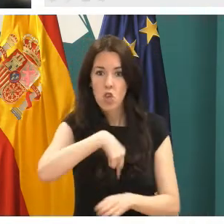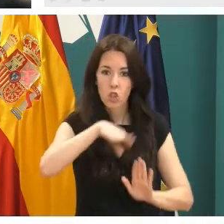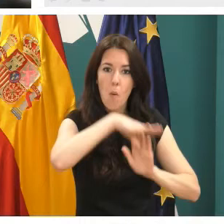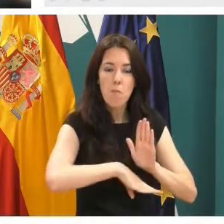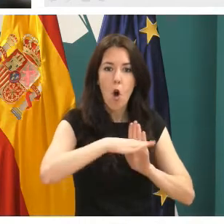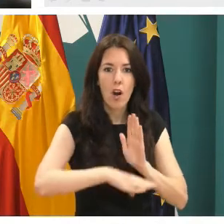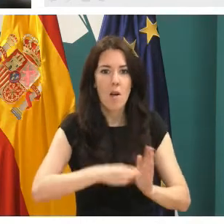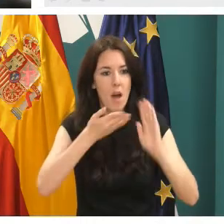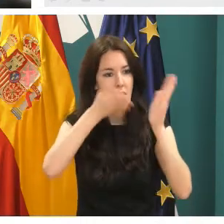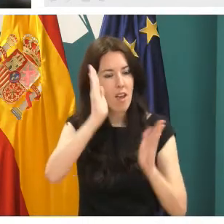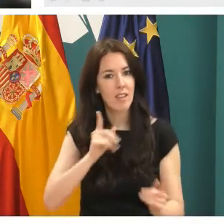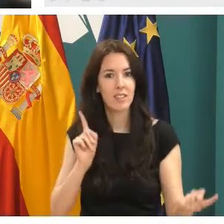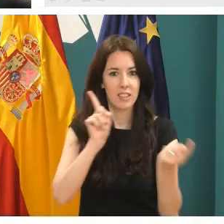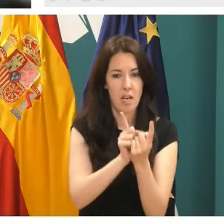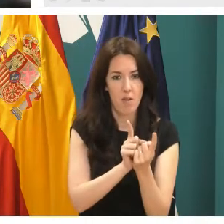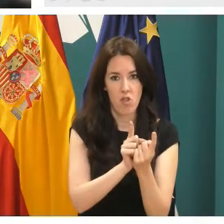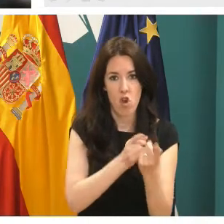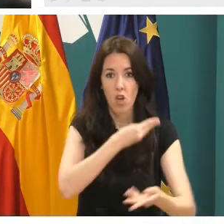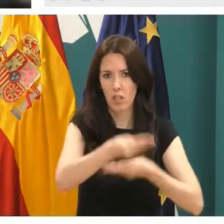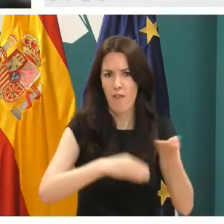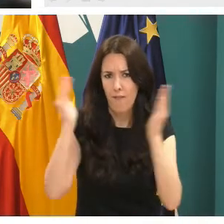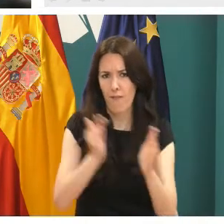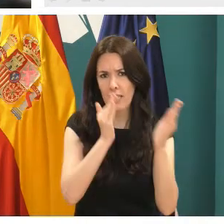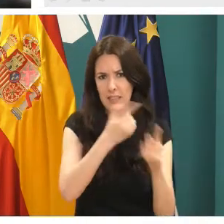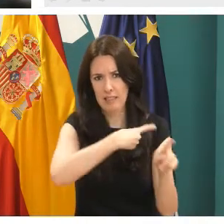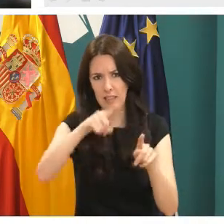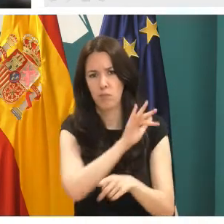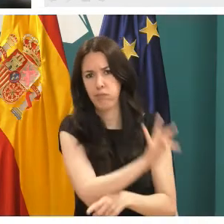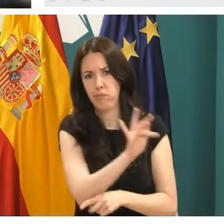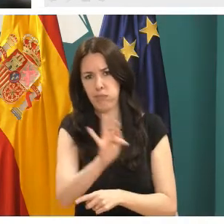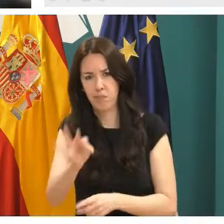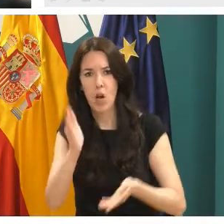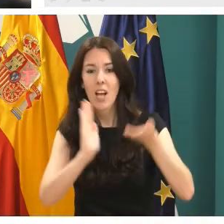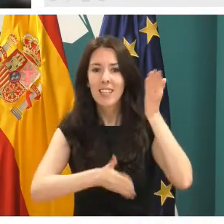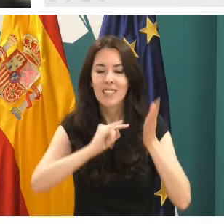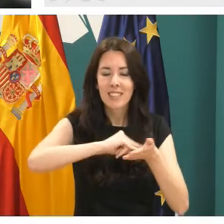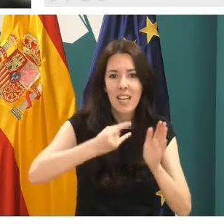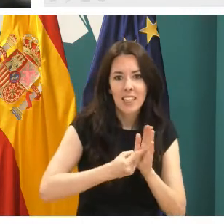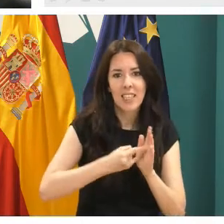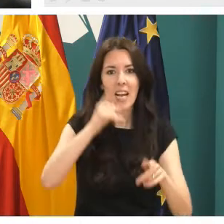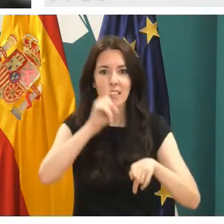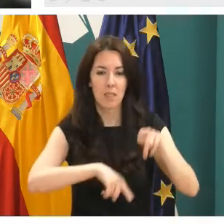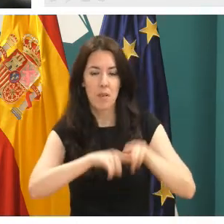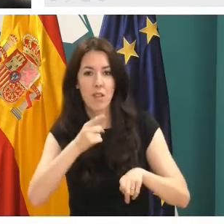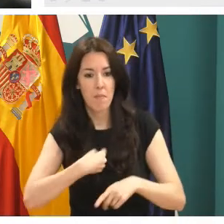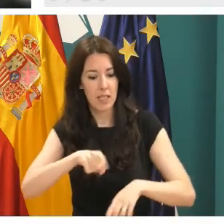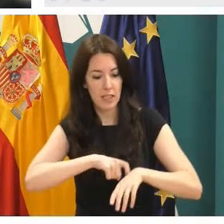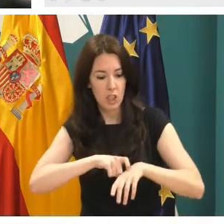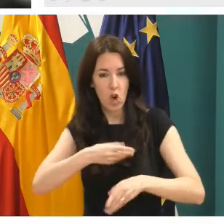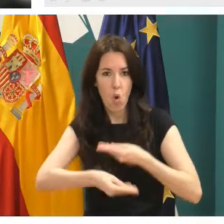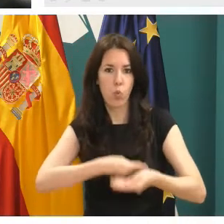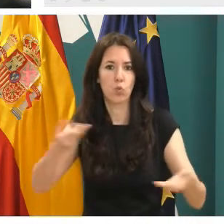de intervención que se desarrollará en distintas fases, con las técnicas y el paradigma con el que cada uno de los psicólogos nos